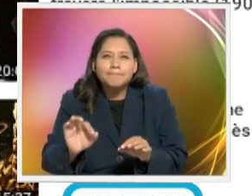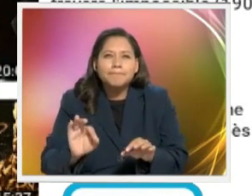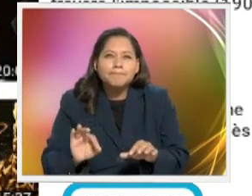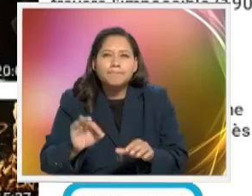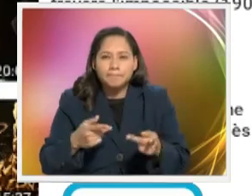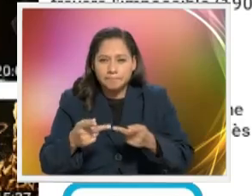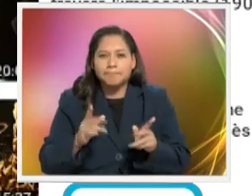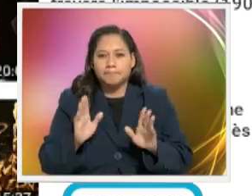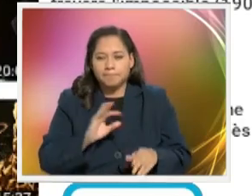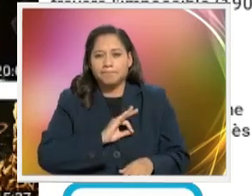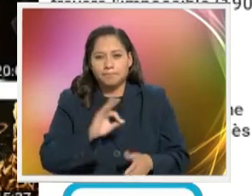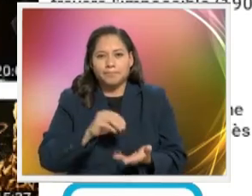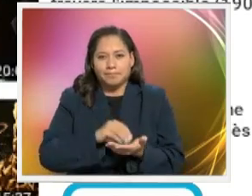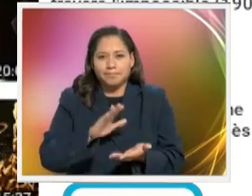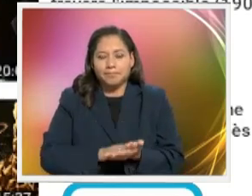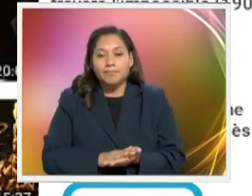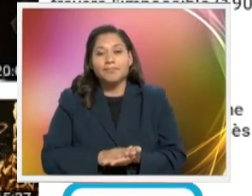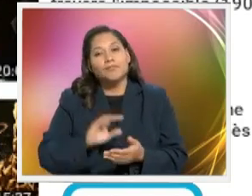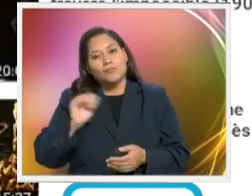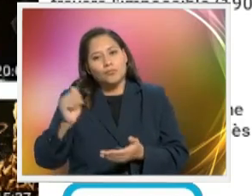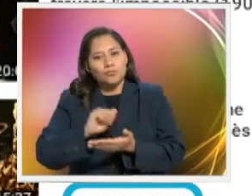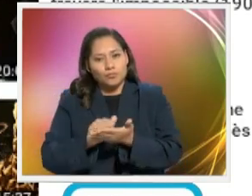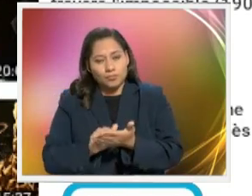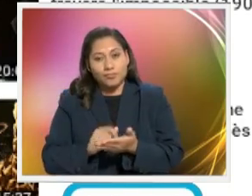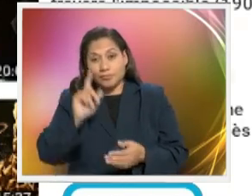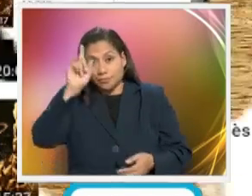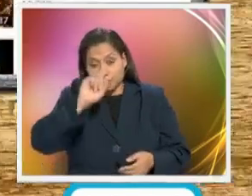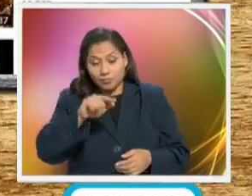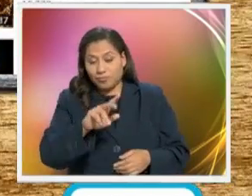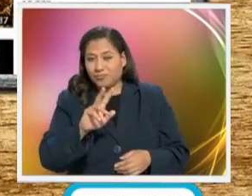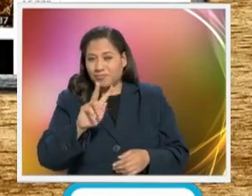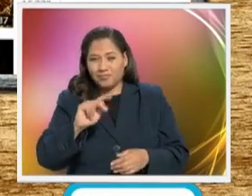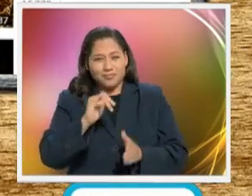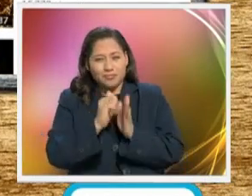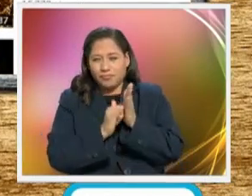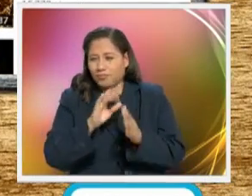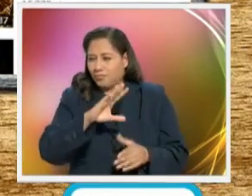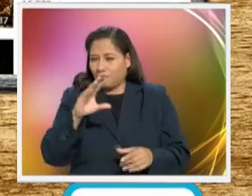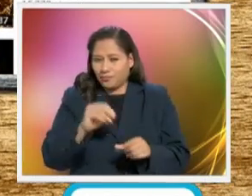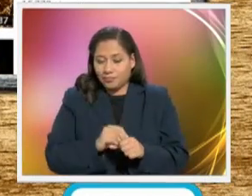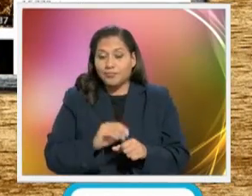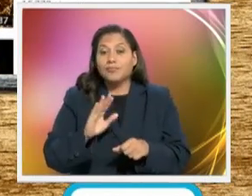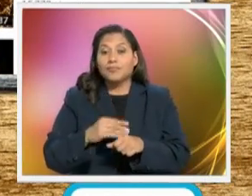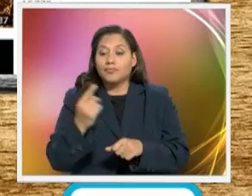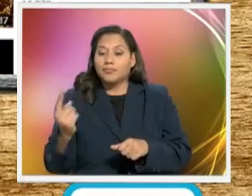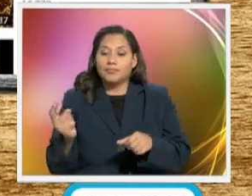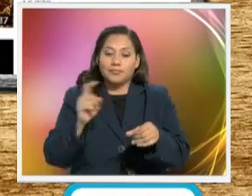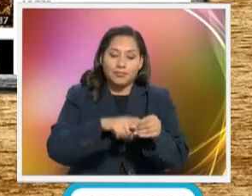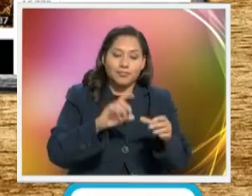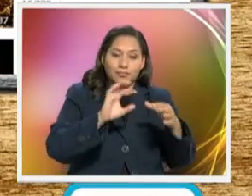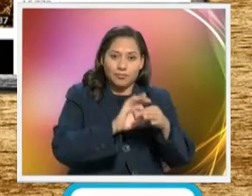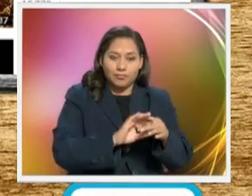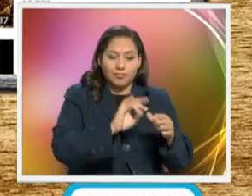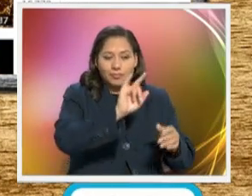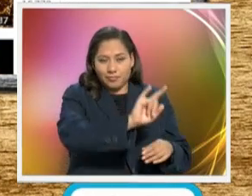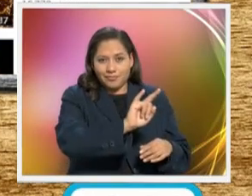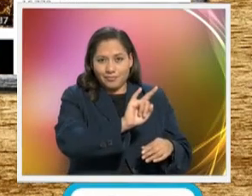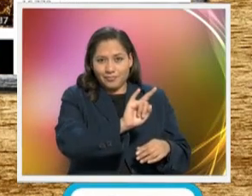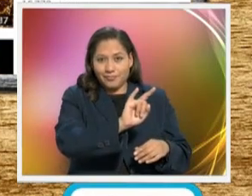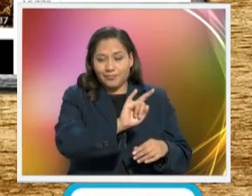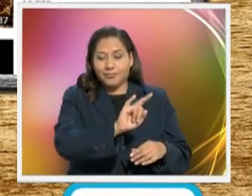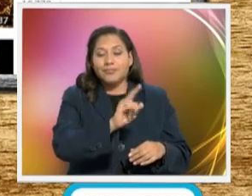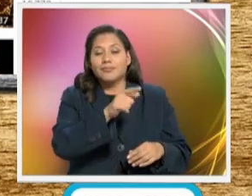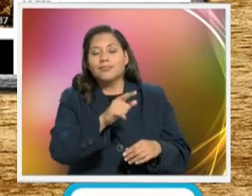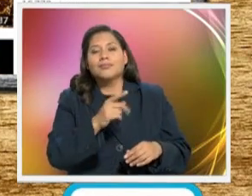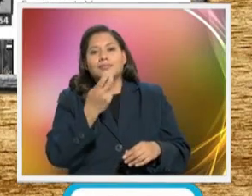autores al principio. Y bueno, les recomiendo el canal completo porque además está asociado al blog que damos en pantalla, que